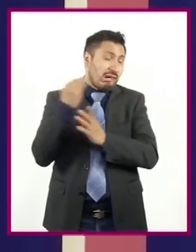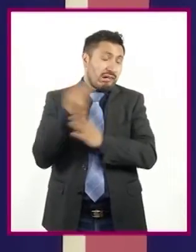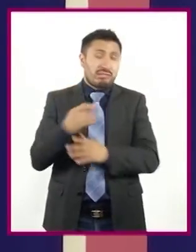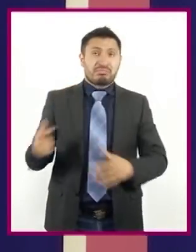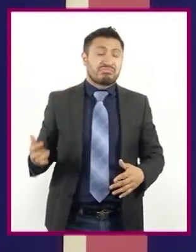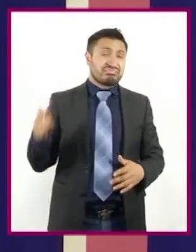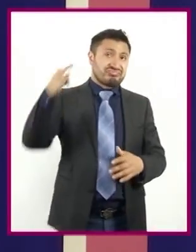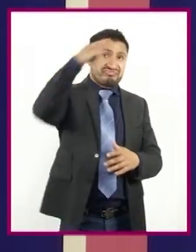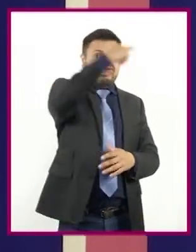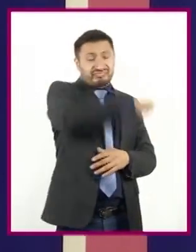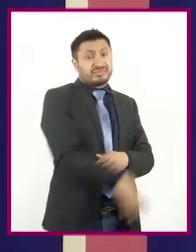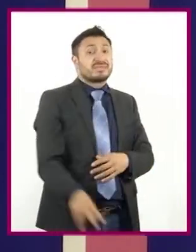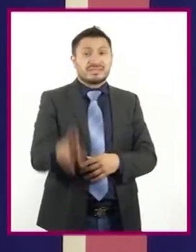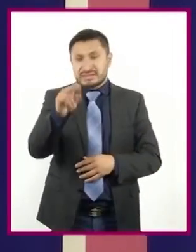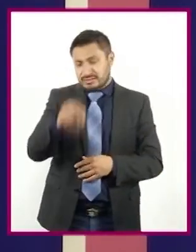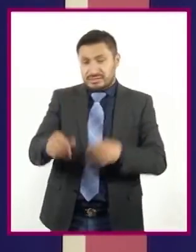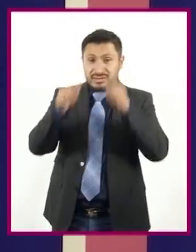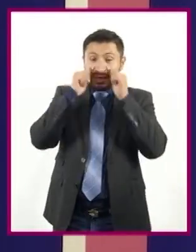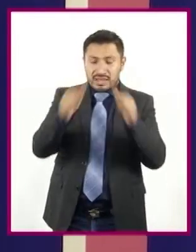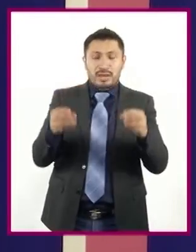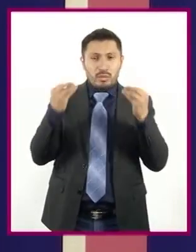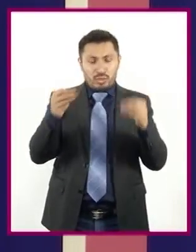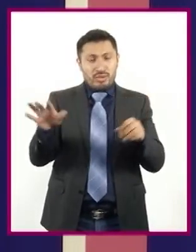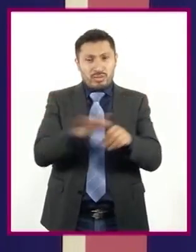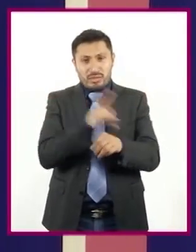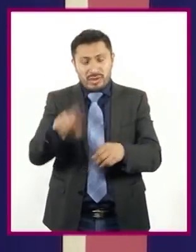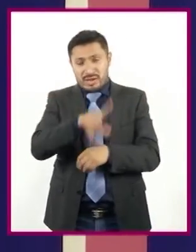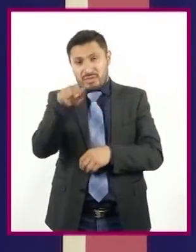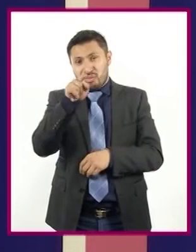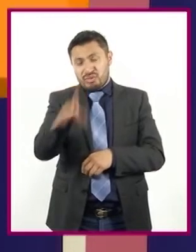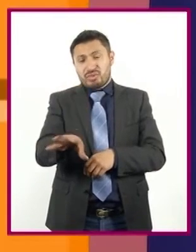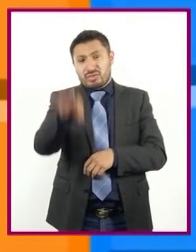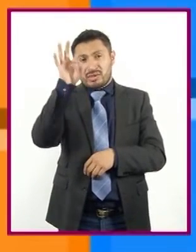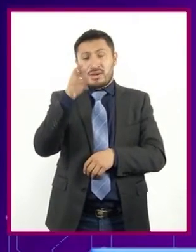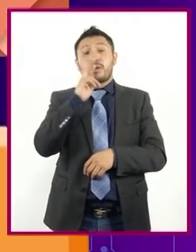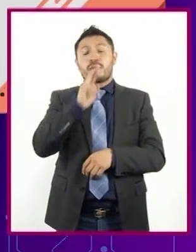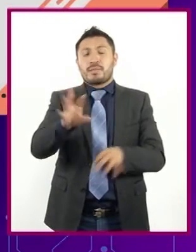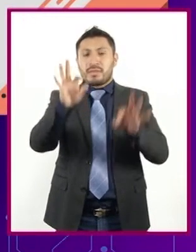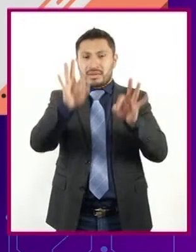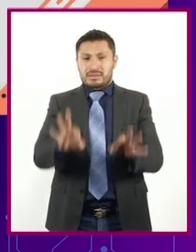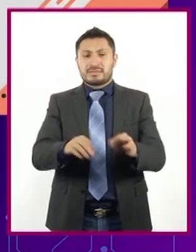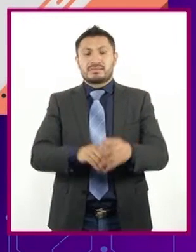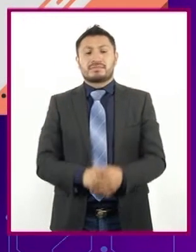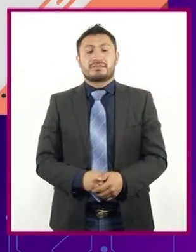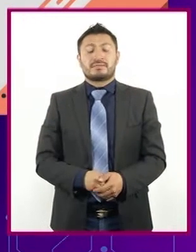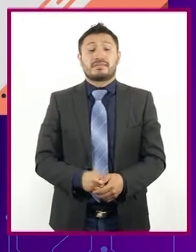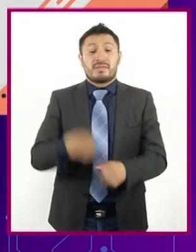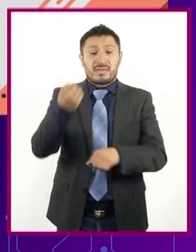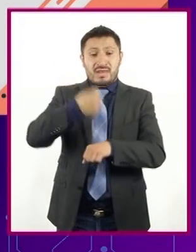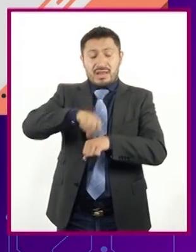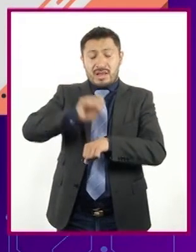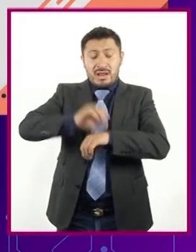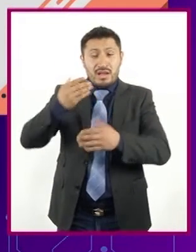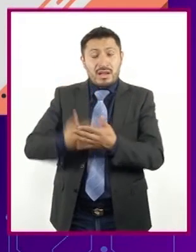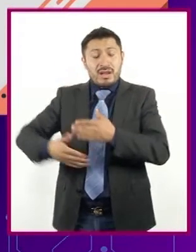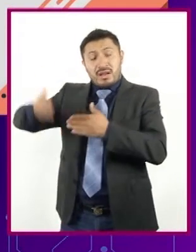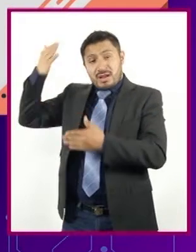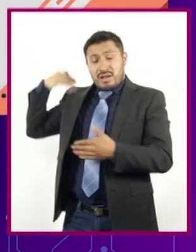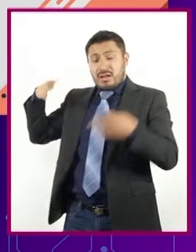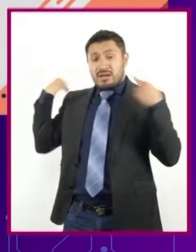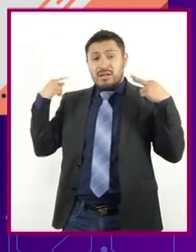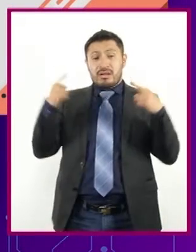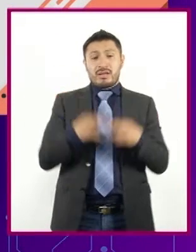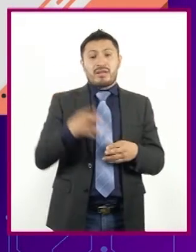Pongan mucha atención porque después tendrán que seleccionar la respuesta correcta. La semana pasada, mi maestra de